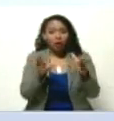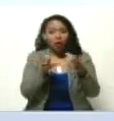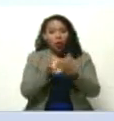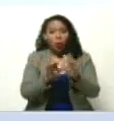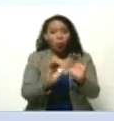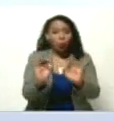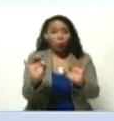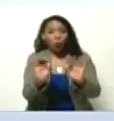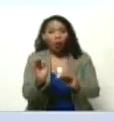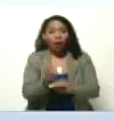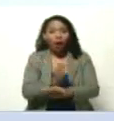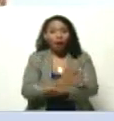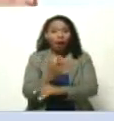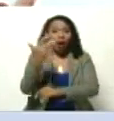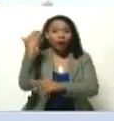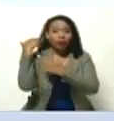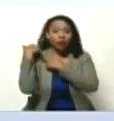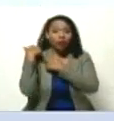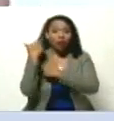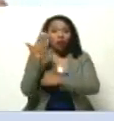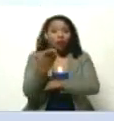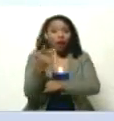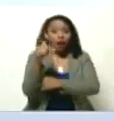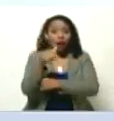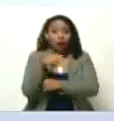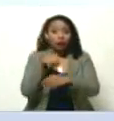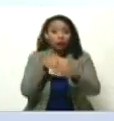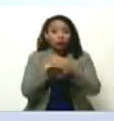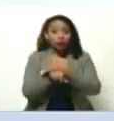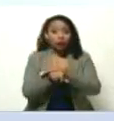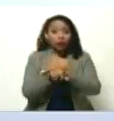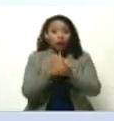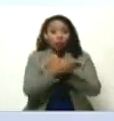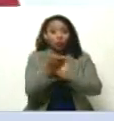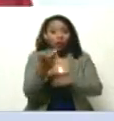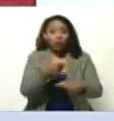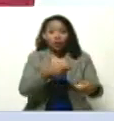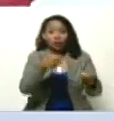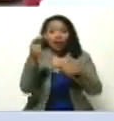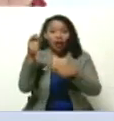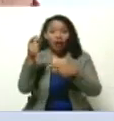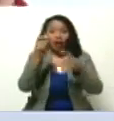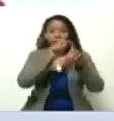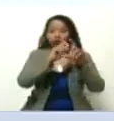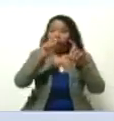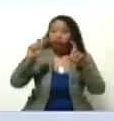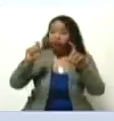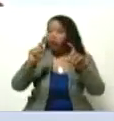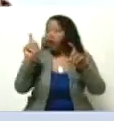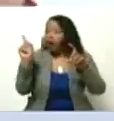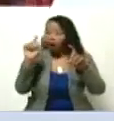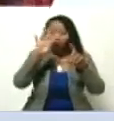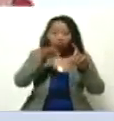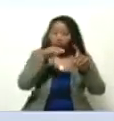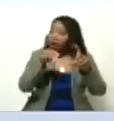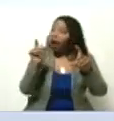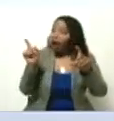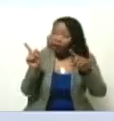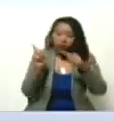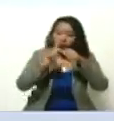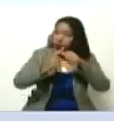reunión preparatoria tenga la responsabilidad. Usted va a estar aquí en la entrada, usted es el que va a llevar la pizarra, usted es el que va a hacer el conteo, usted es el